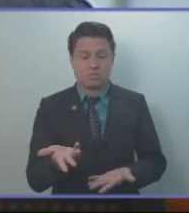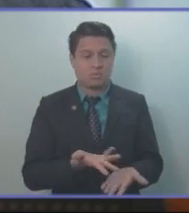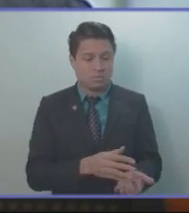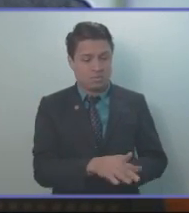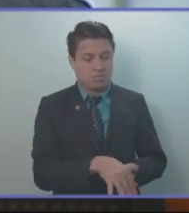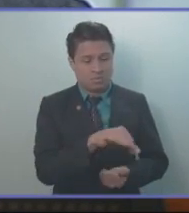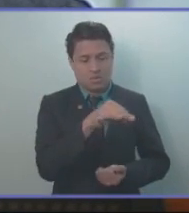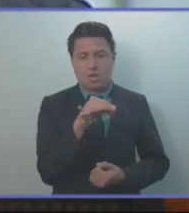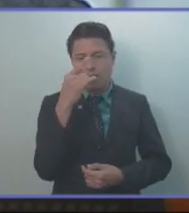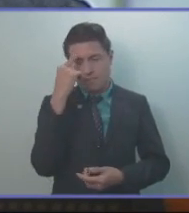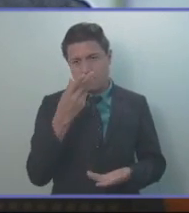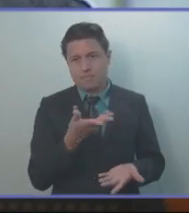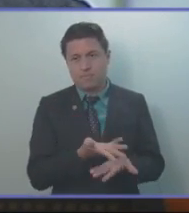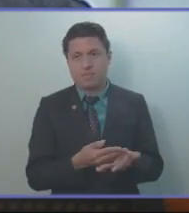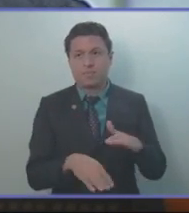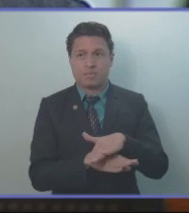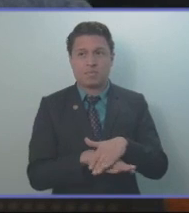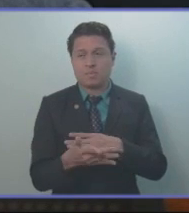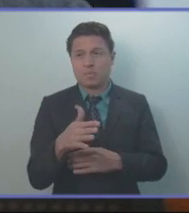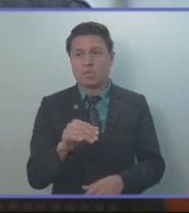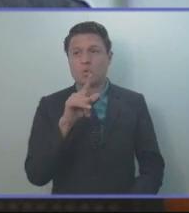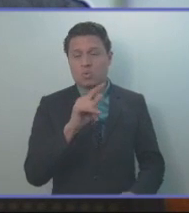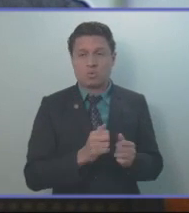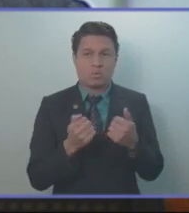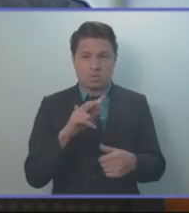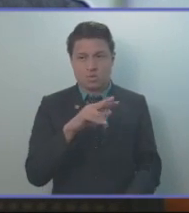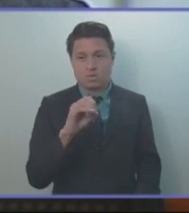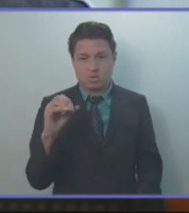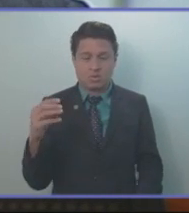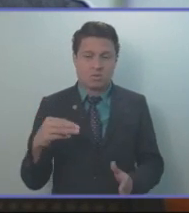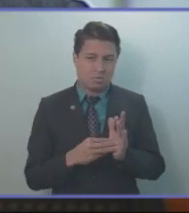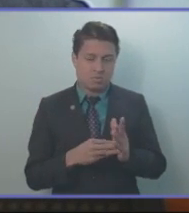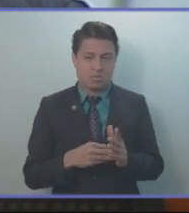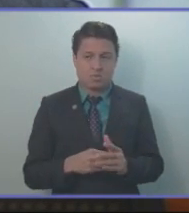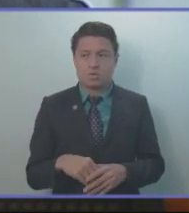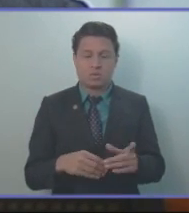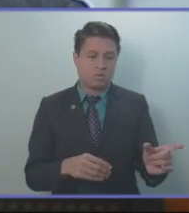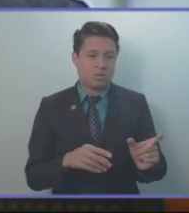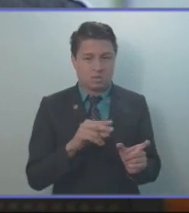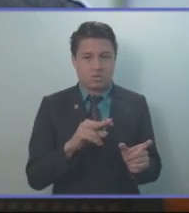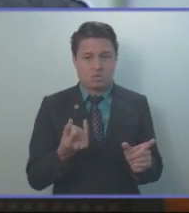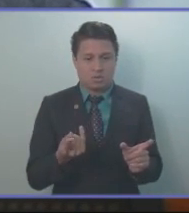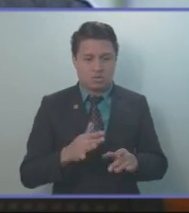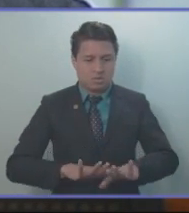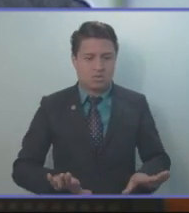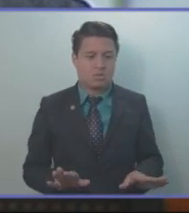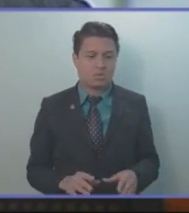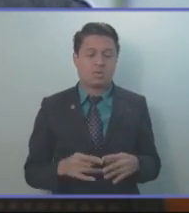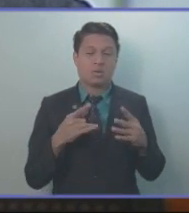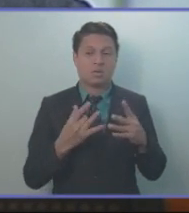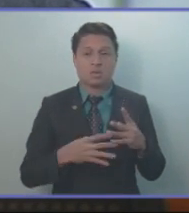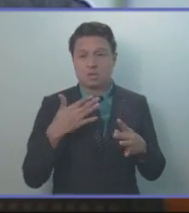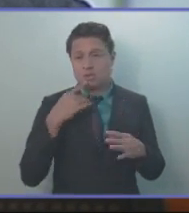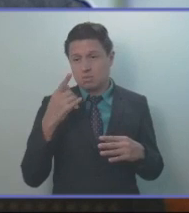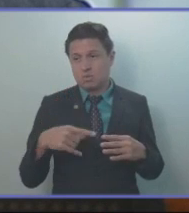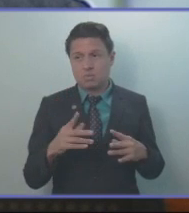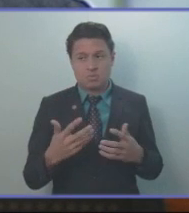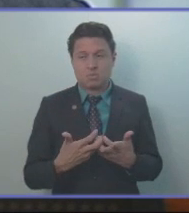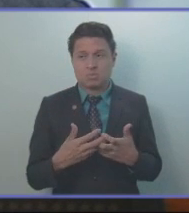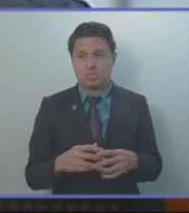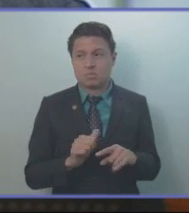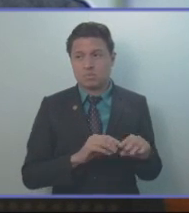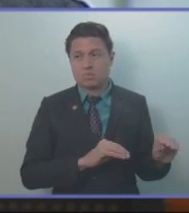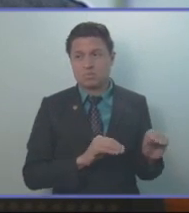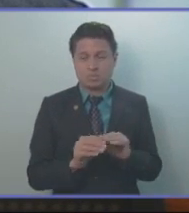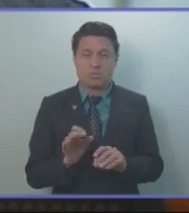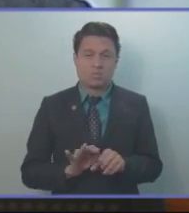argumenta que son aproximadamente 1.500.000 ciudadanos que tendrían vencidos sus documentos y que según la ley estarían inhabilitados para ejercer